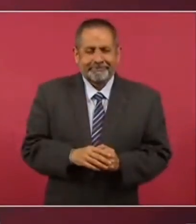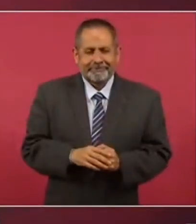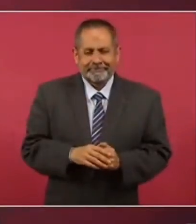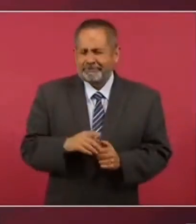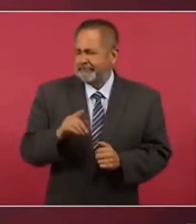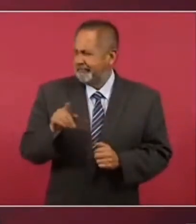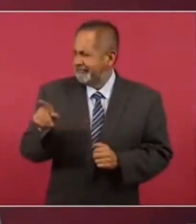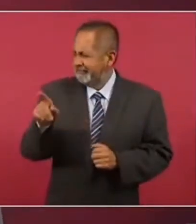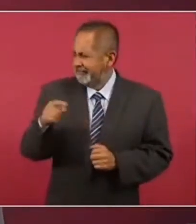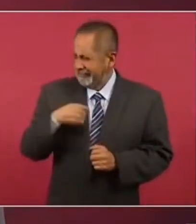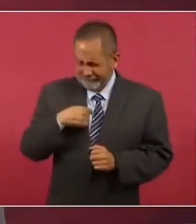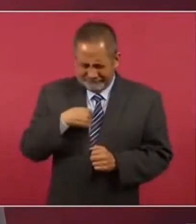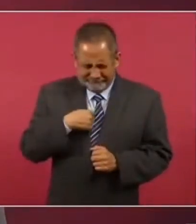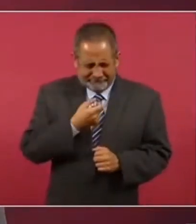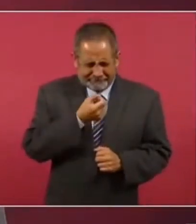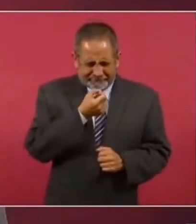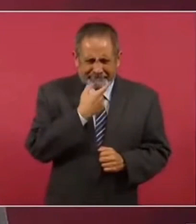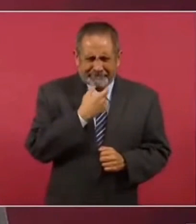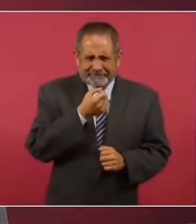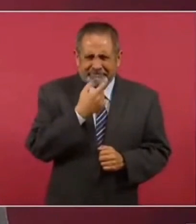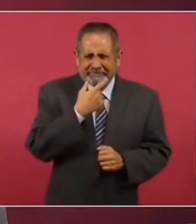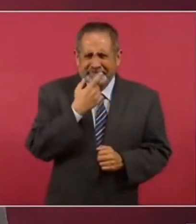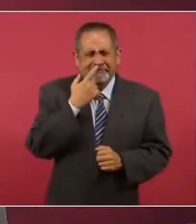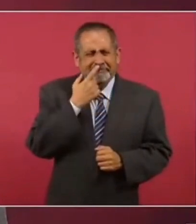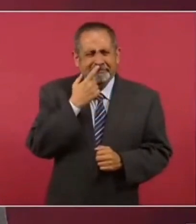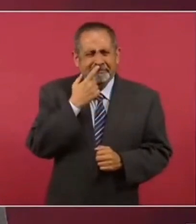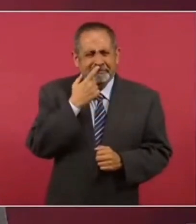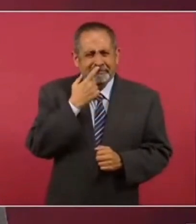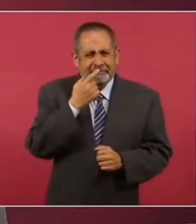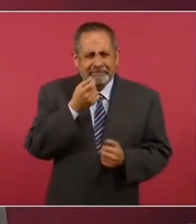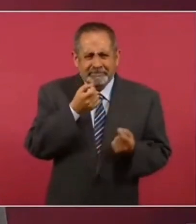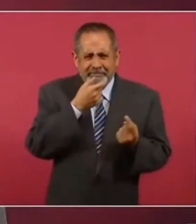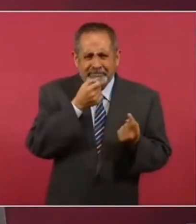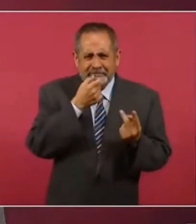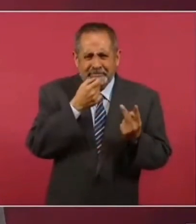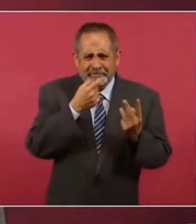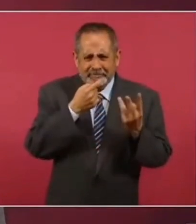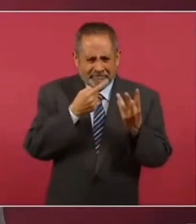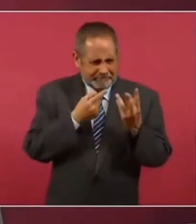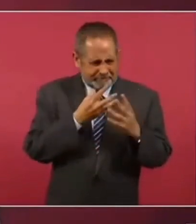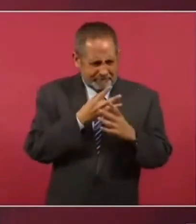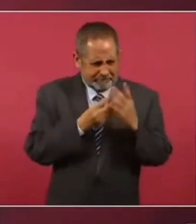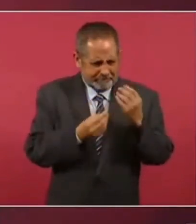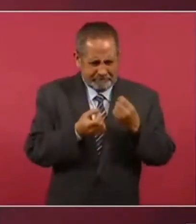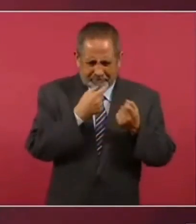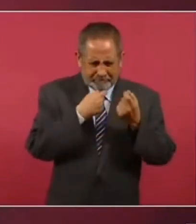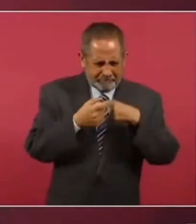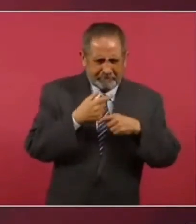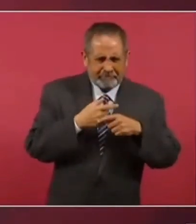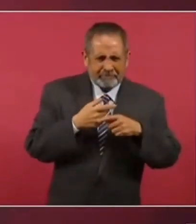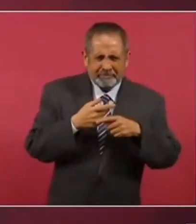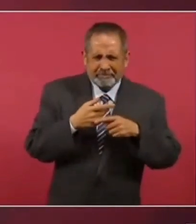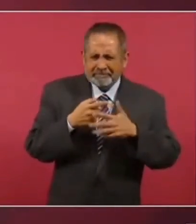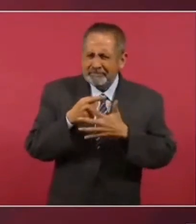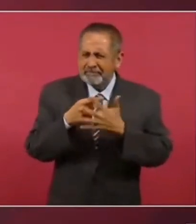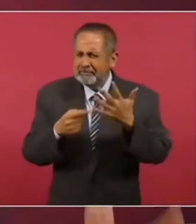me tomo este cóctel de pastillas y todo eso